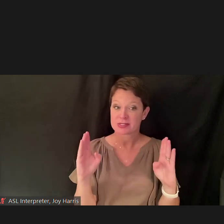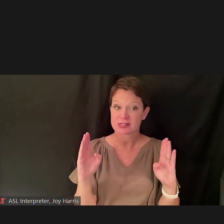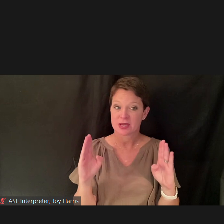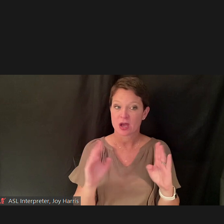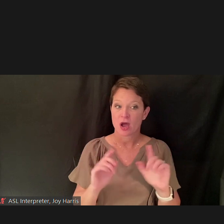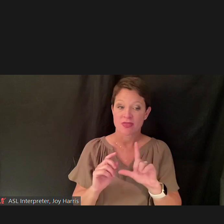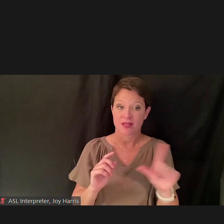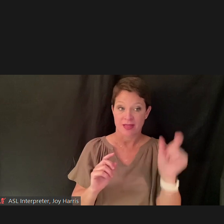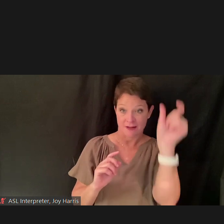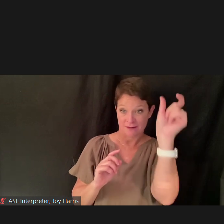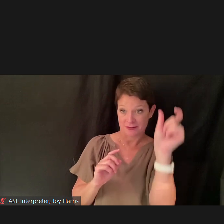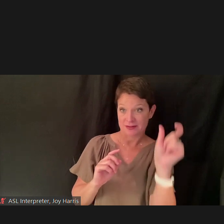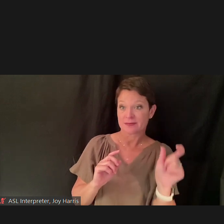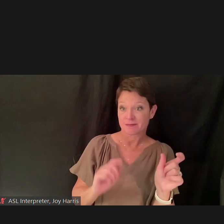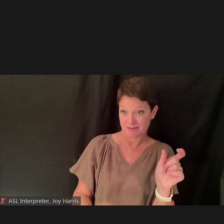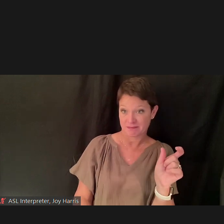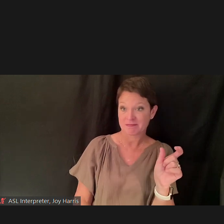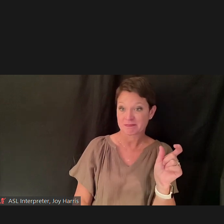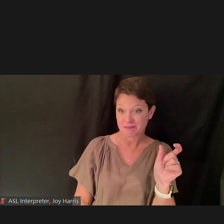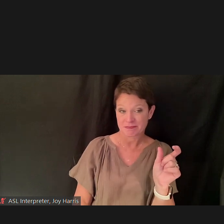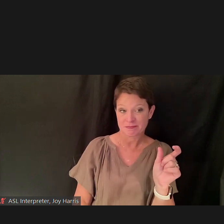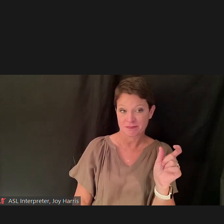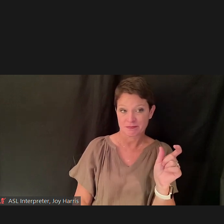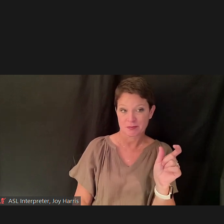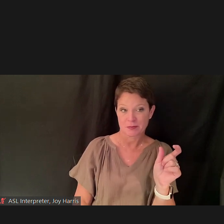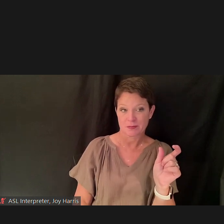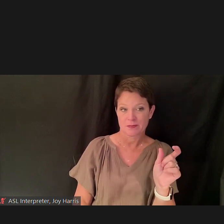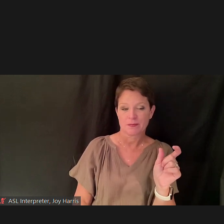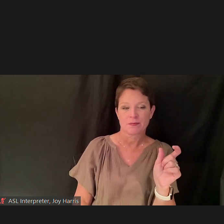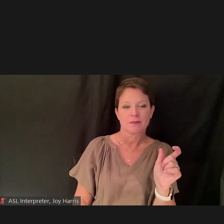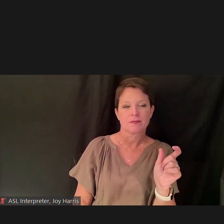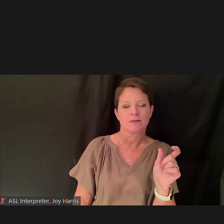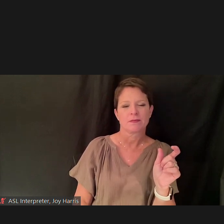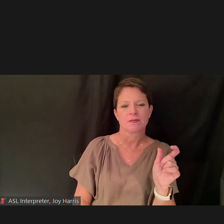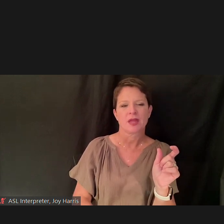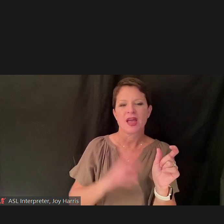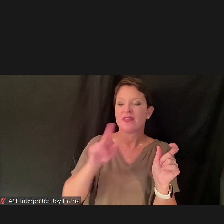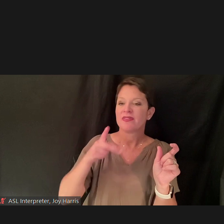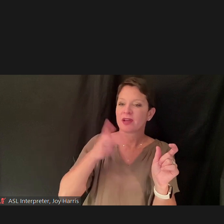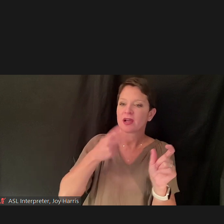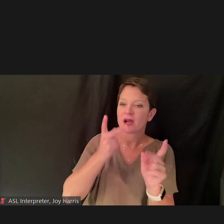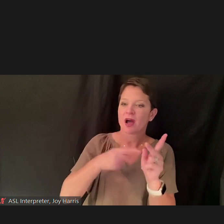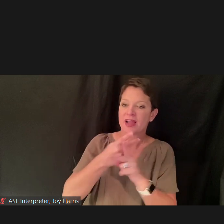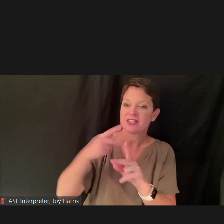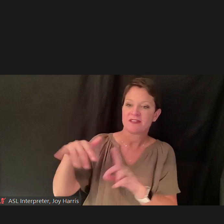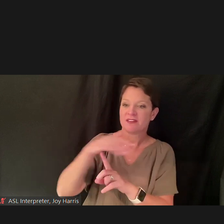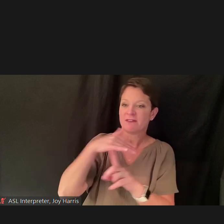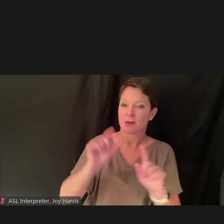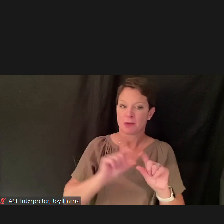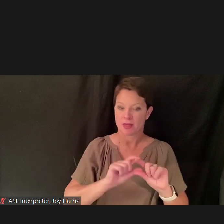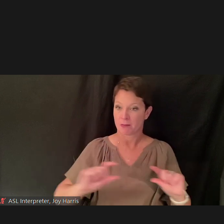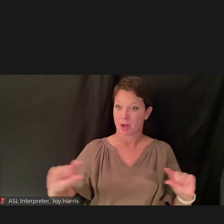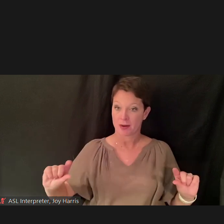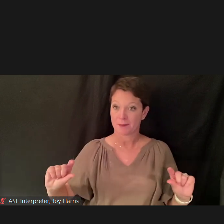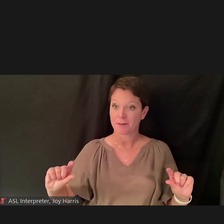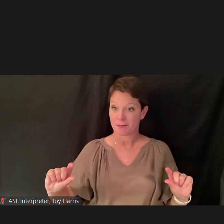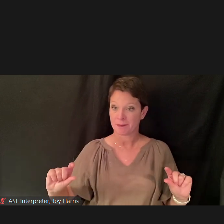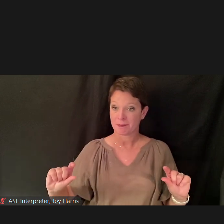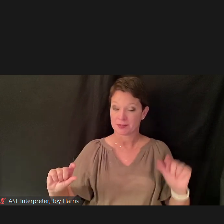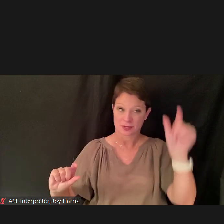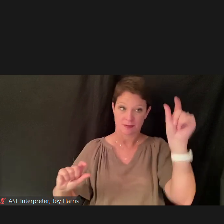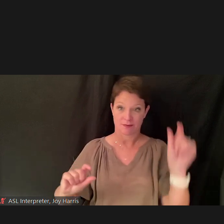Esto que están viendo en la pantalla, temperaturas a la parte izquierda y el tipo